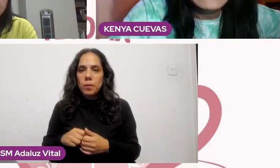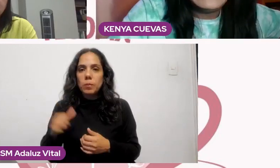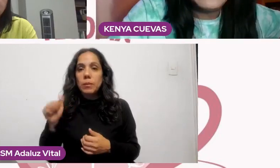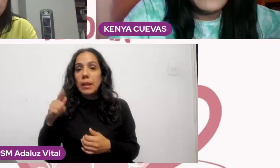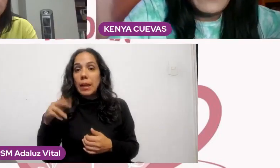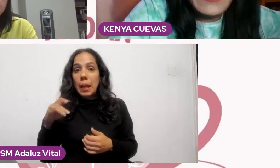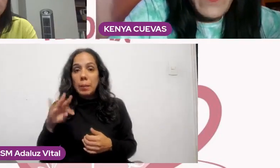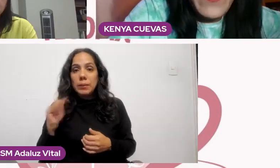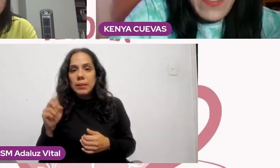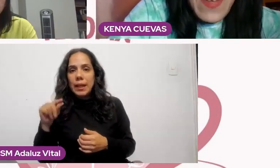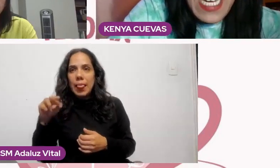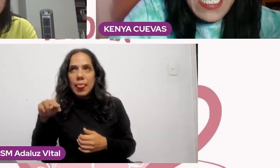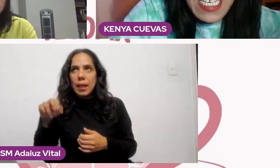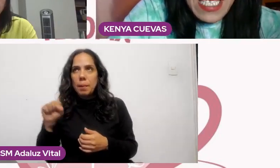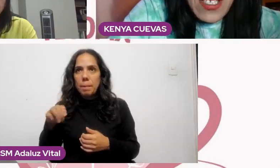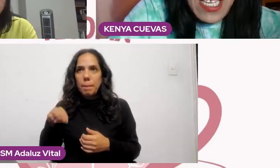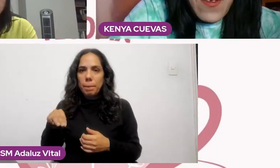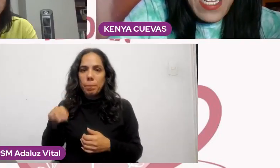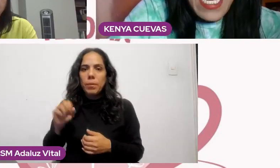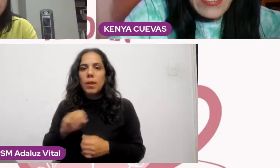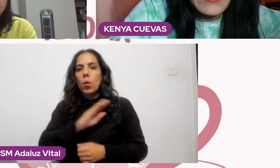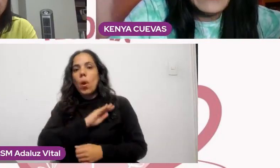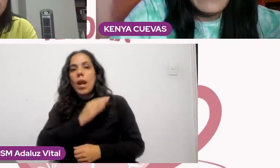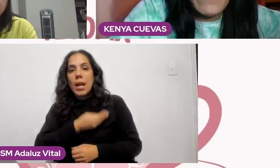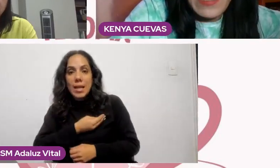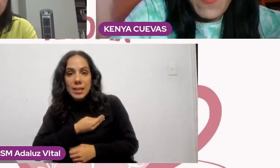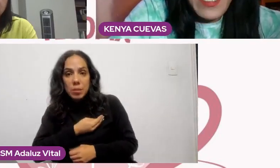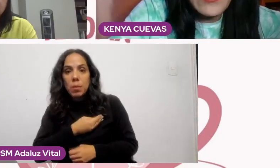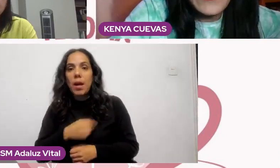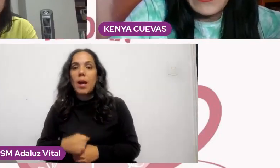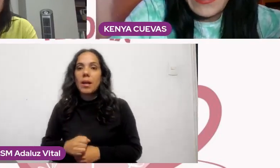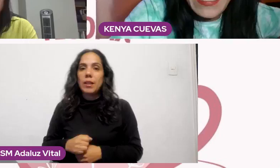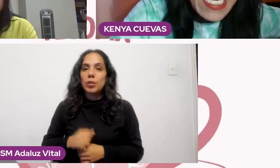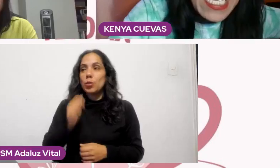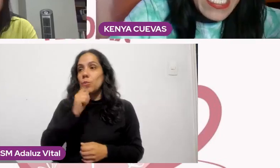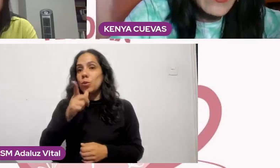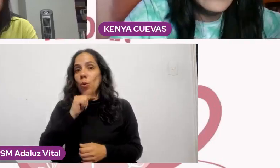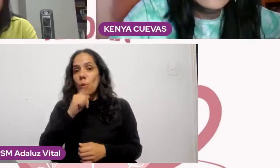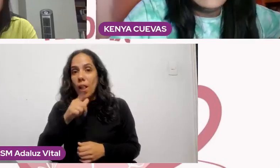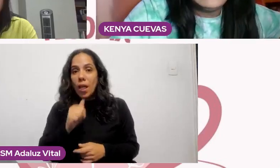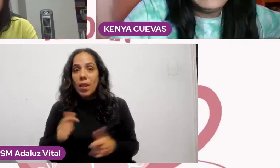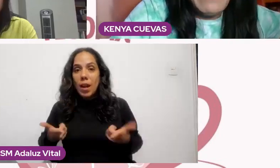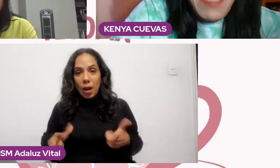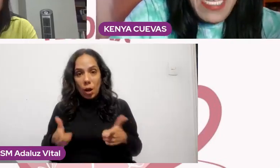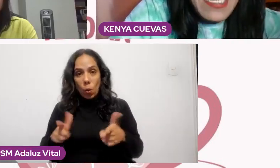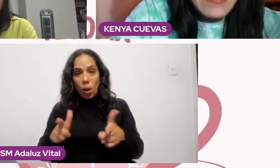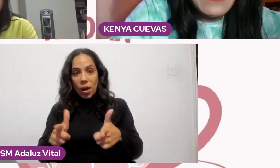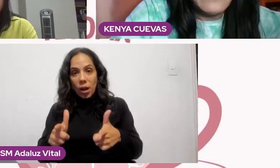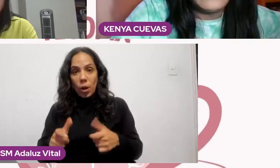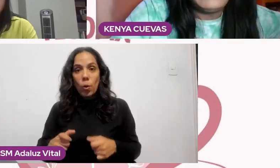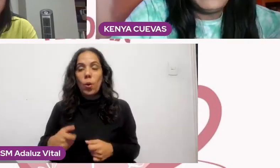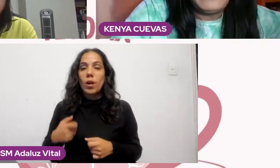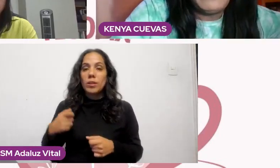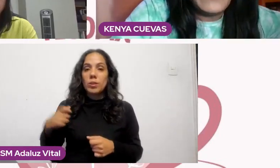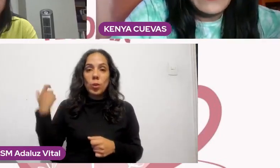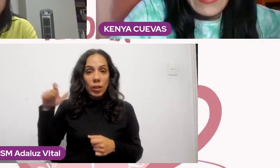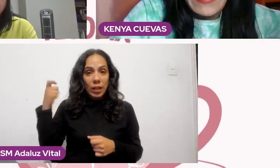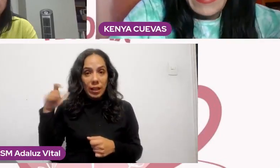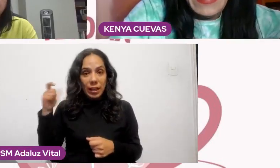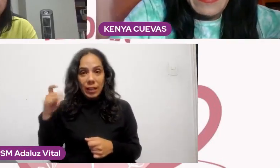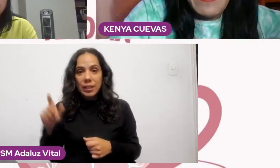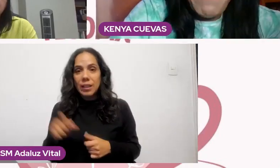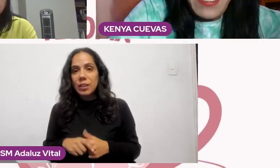España, estuvimos en el Festival Internacional de Guadalajara, en el de Guanajuato, en el de Querétaro, en el Mix, ¿no?